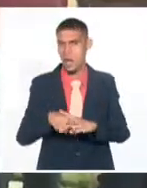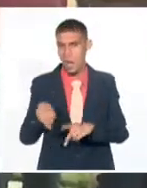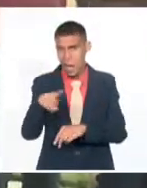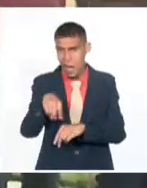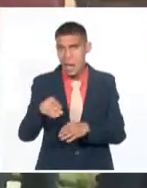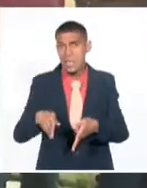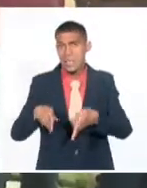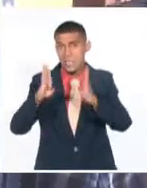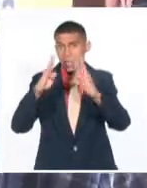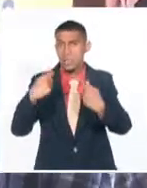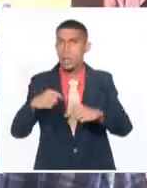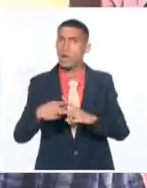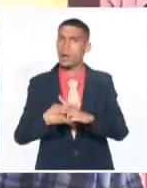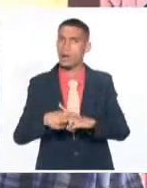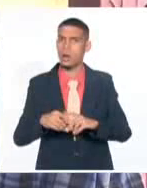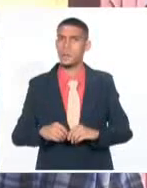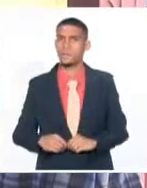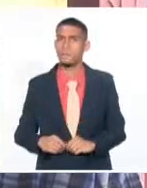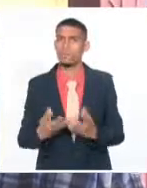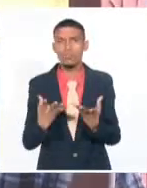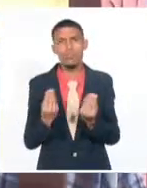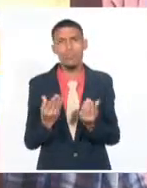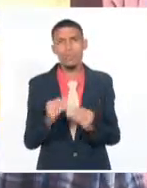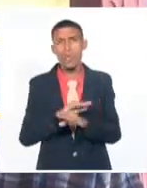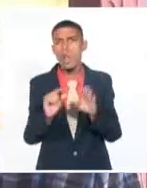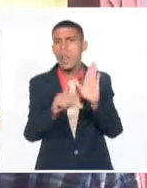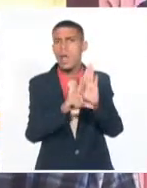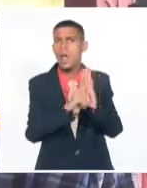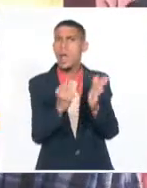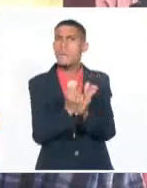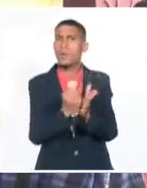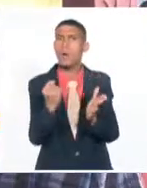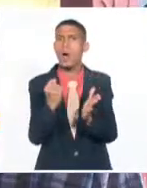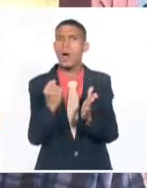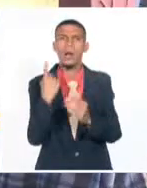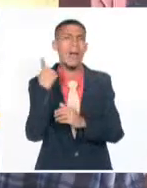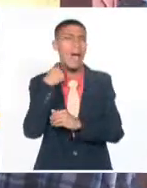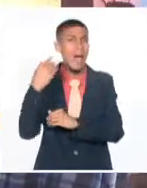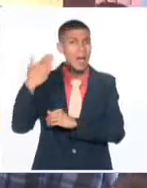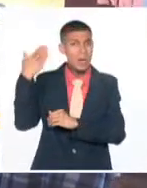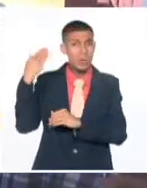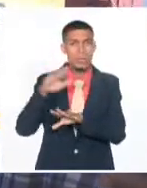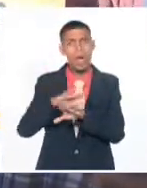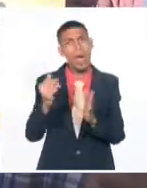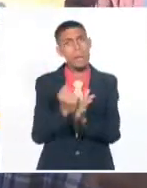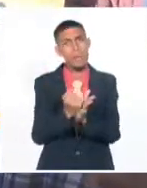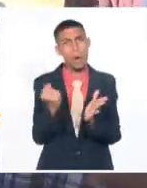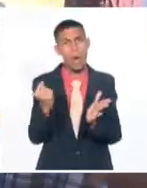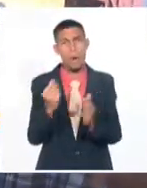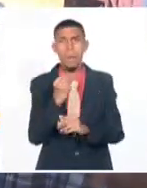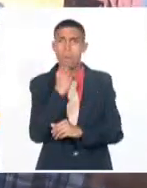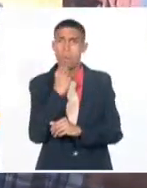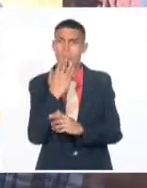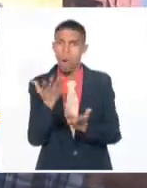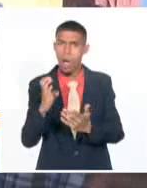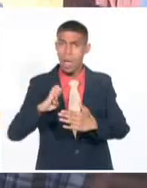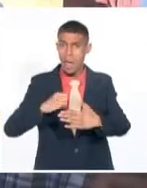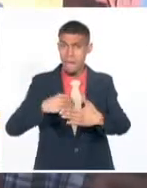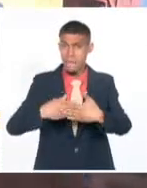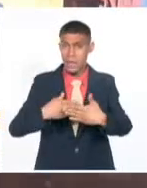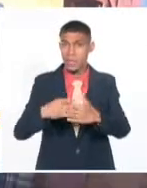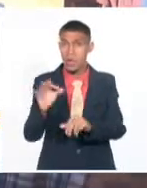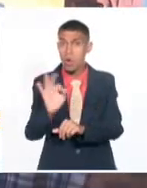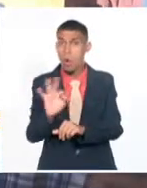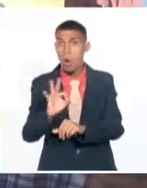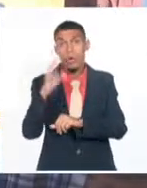servicios. Hay muchas normas aprobadas en el país de hace varios años que permiten que las empresas o las entidades estatales